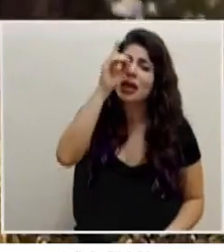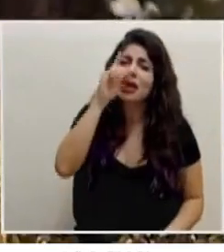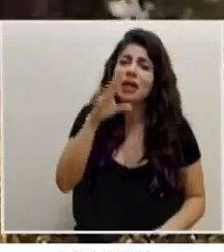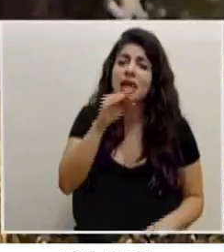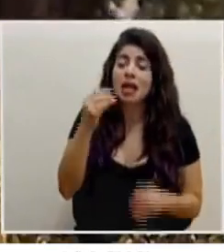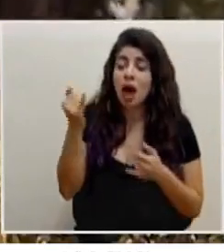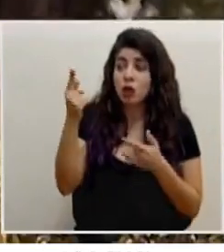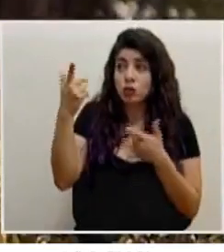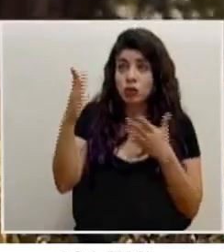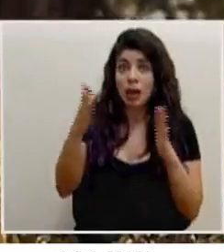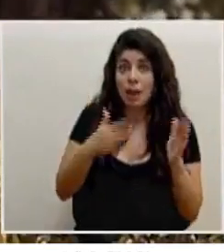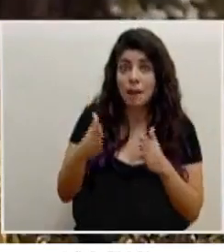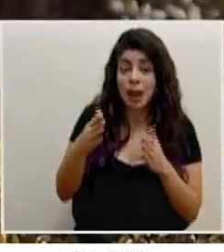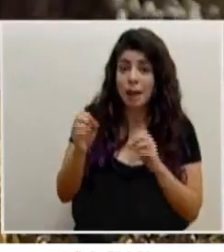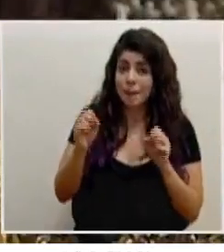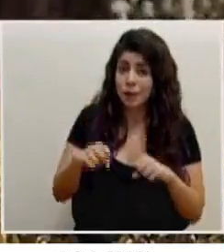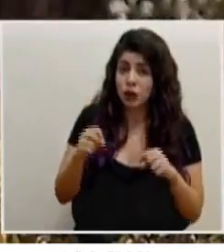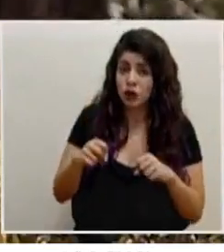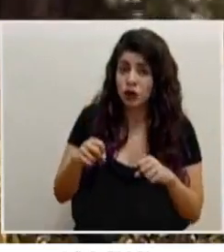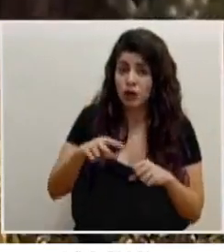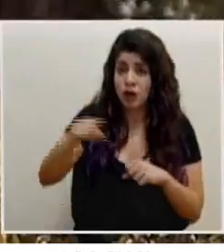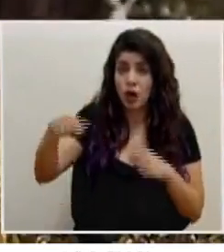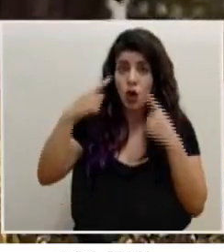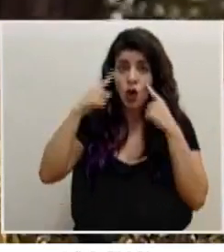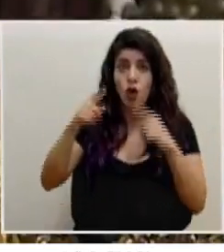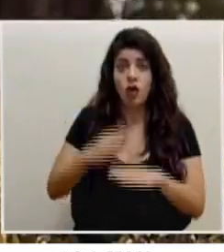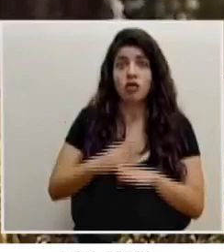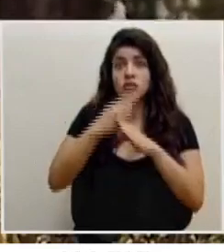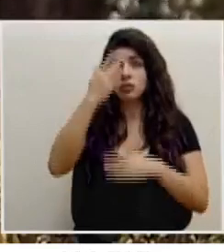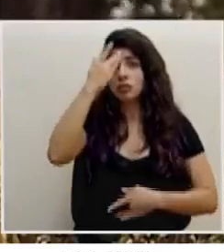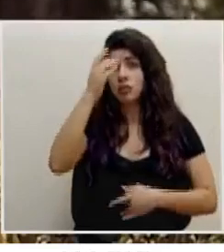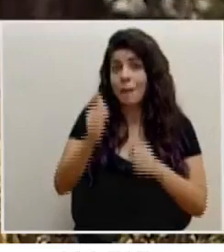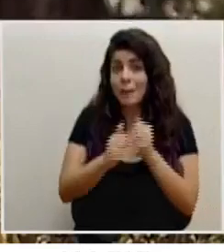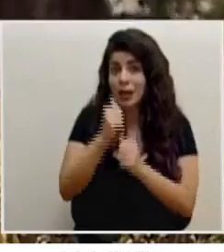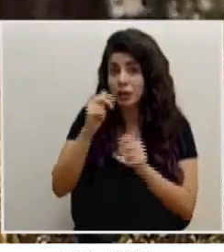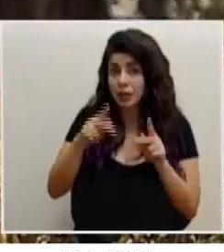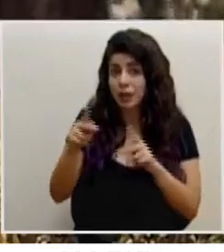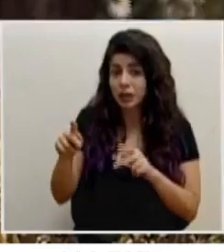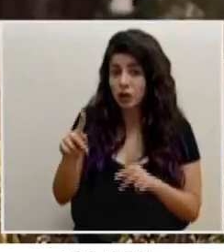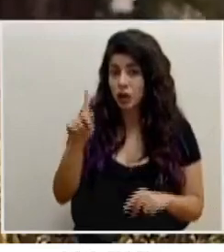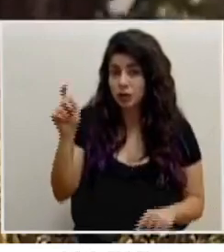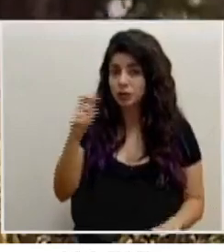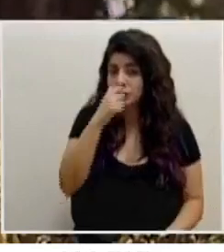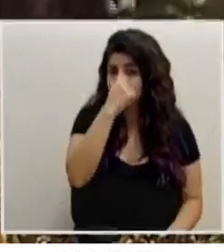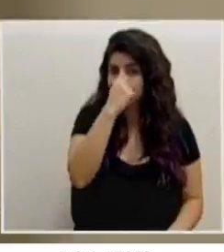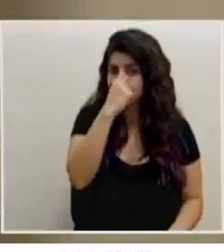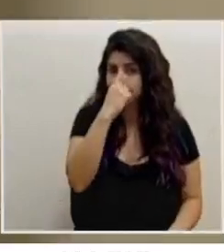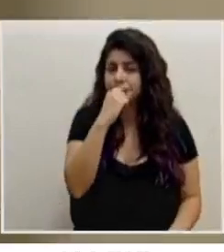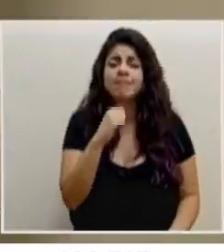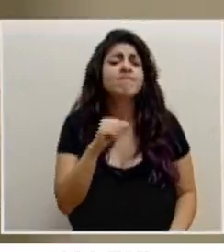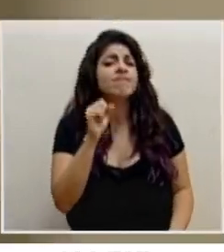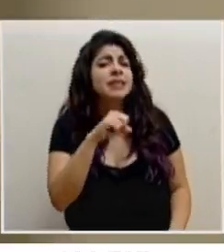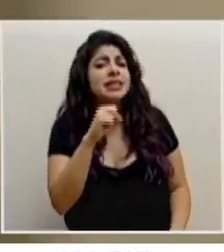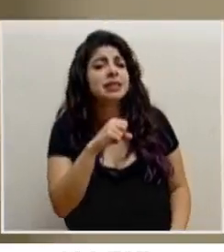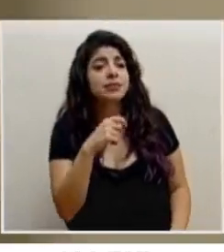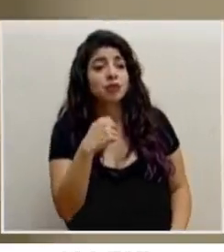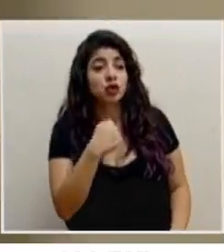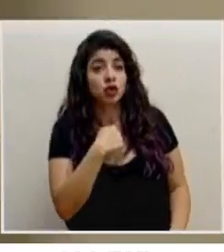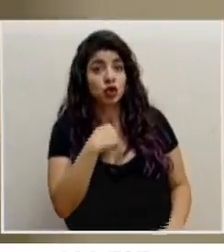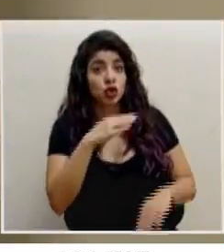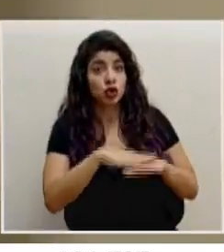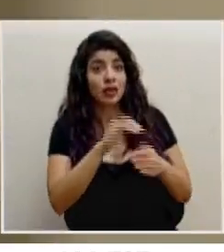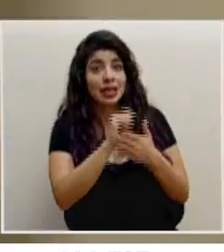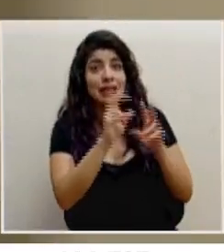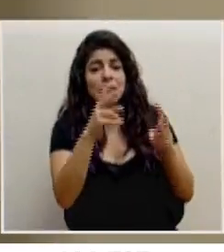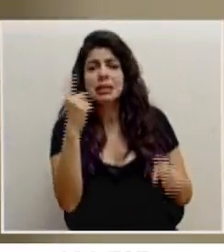tiene gestionado, ¿es posible alcanzar la inmunidad de rebaño o vacunar a la mayoría de la población tal como es el objetivo? Sí, yo en eso, pues